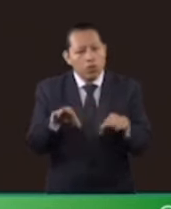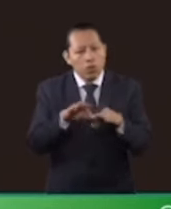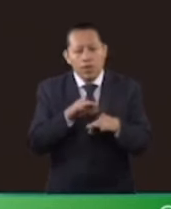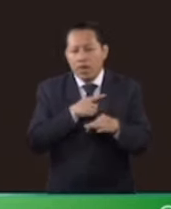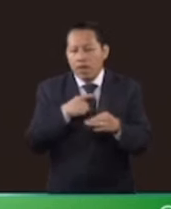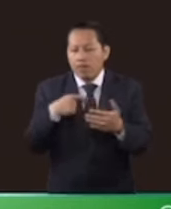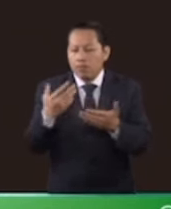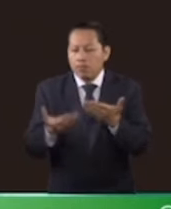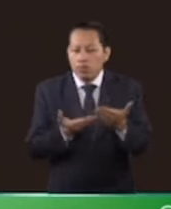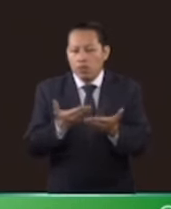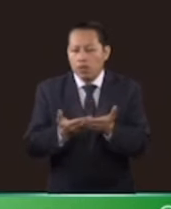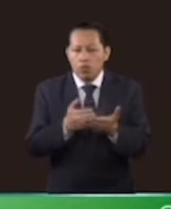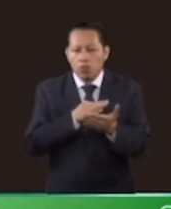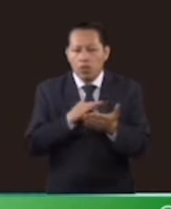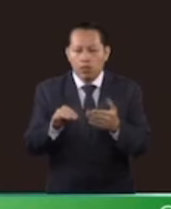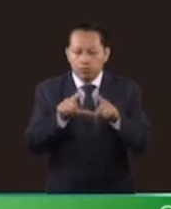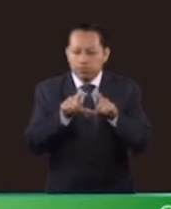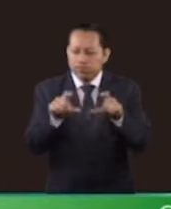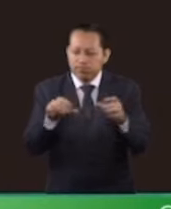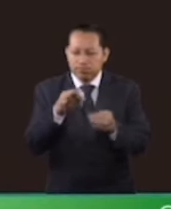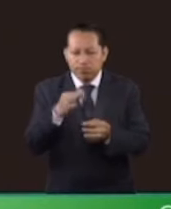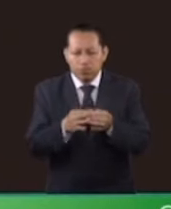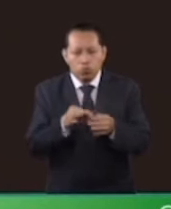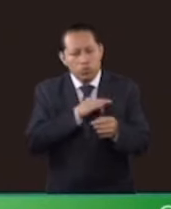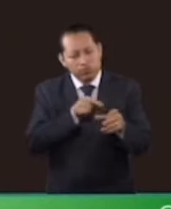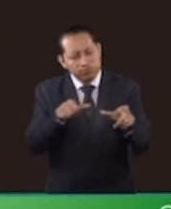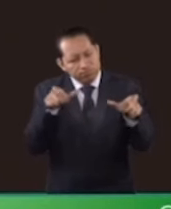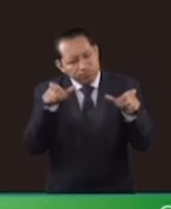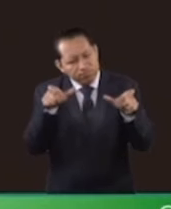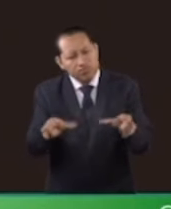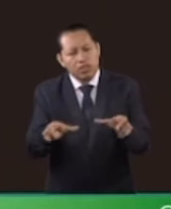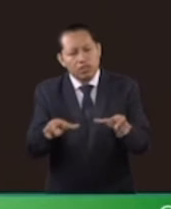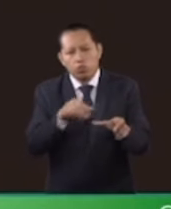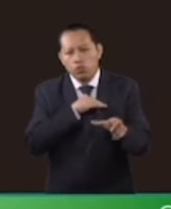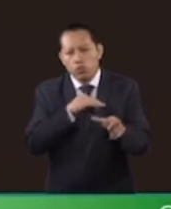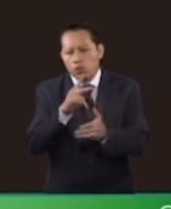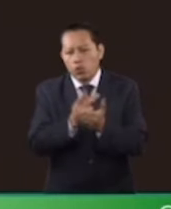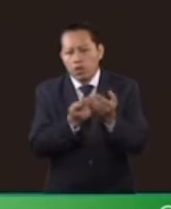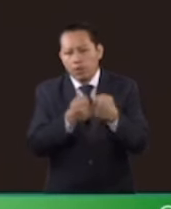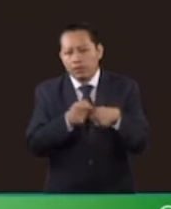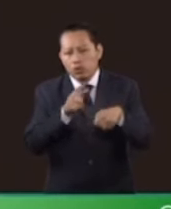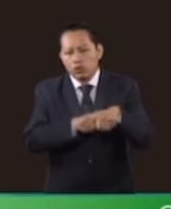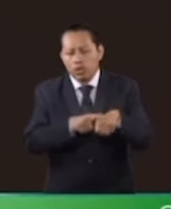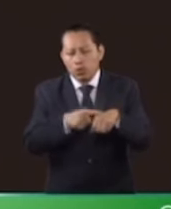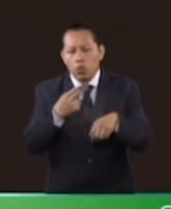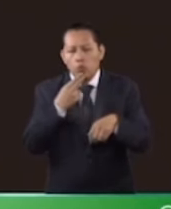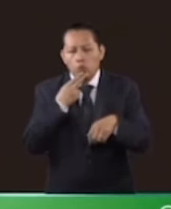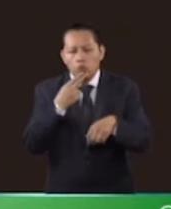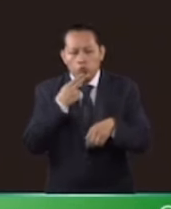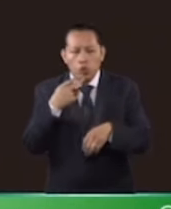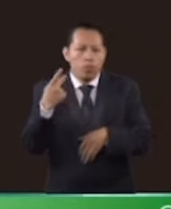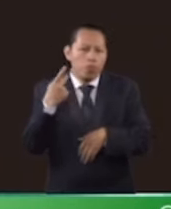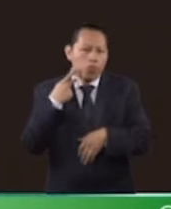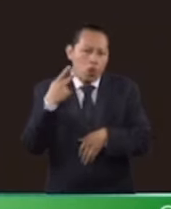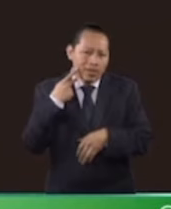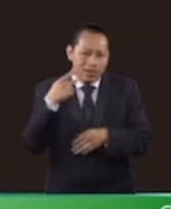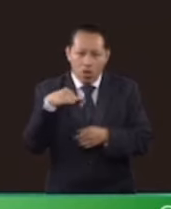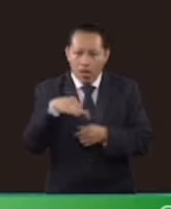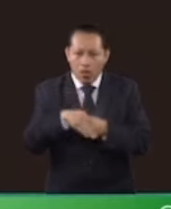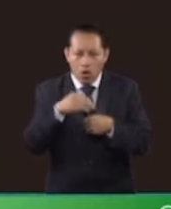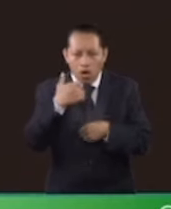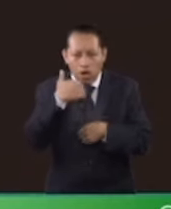proponer una cláusula que blinde los programas sociales del uso político electoral y